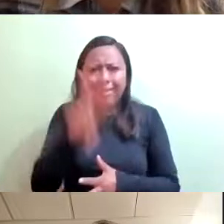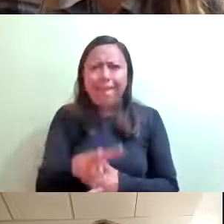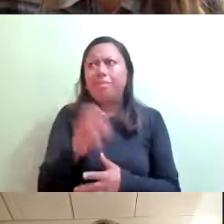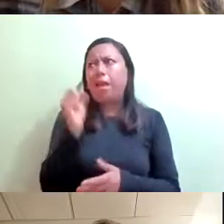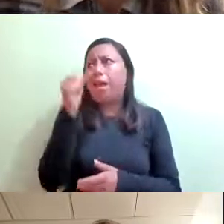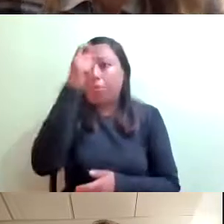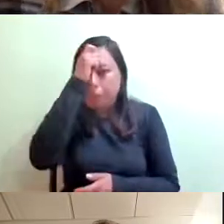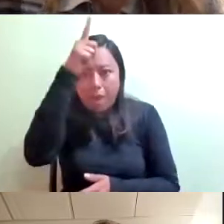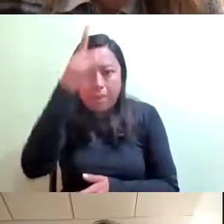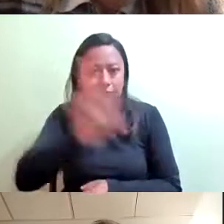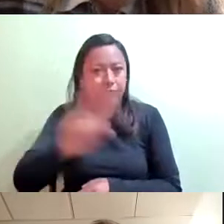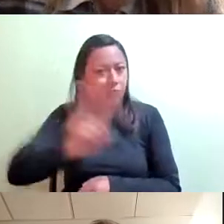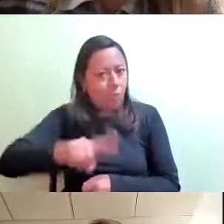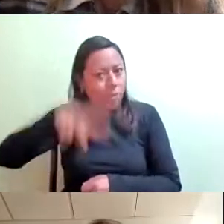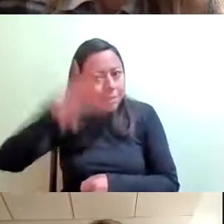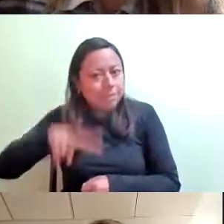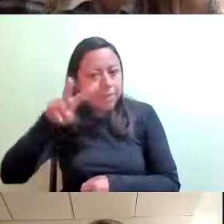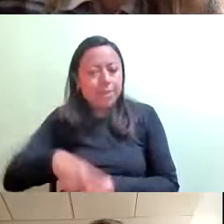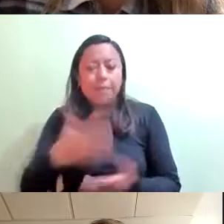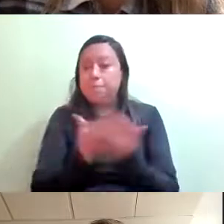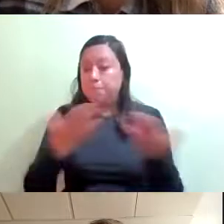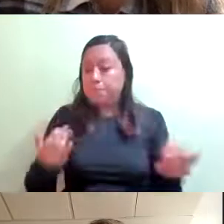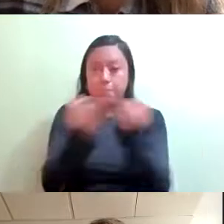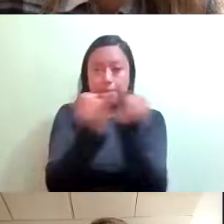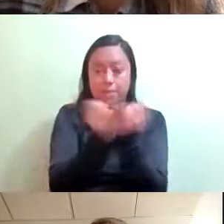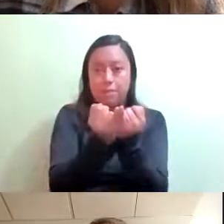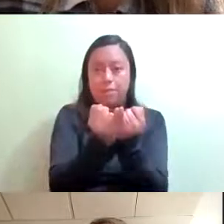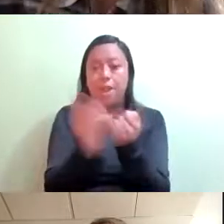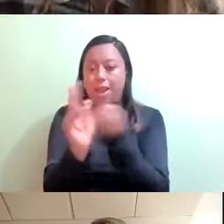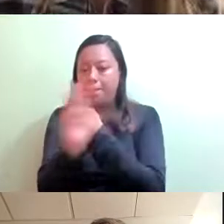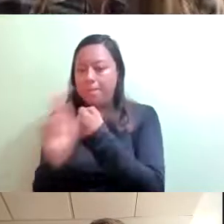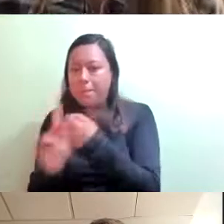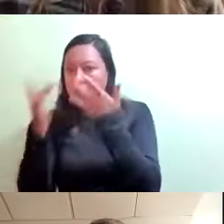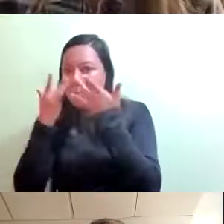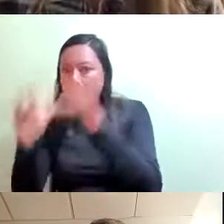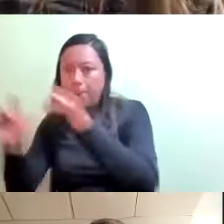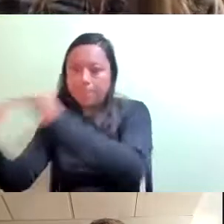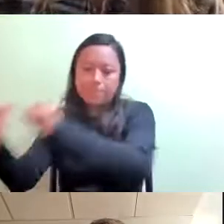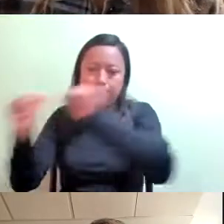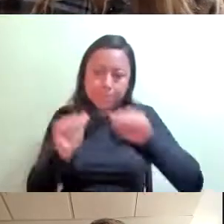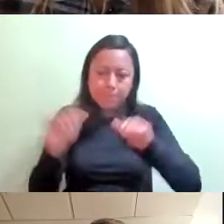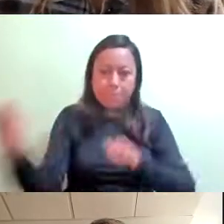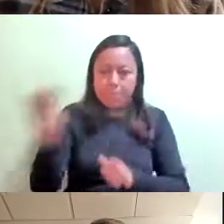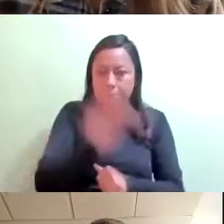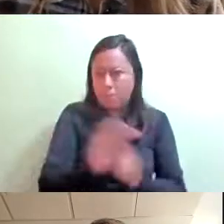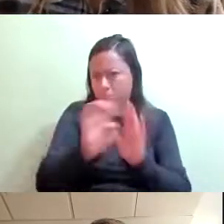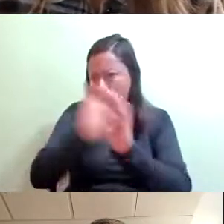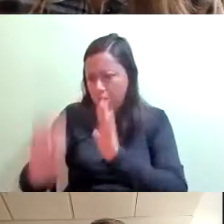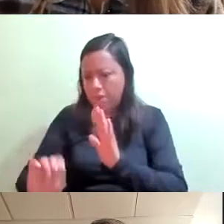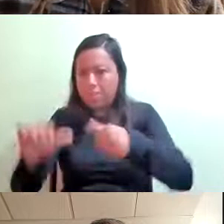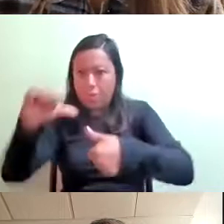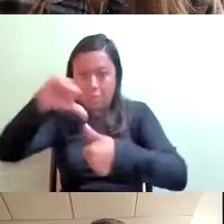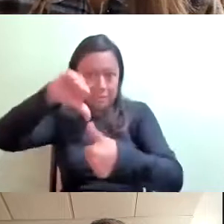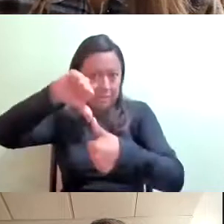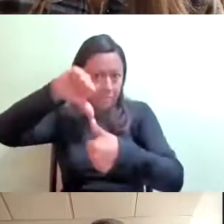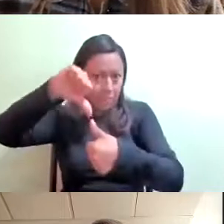actualidad, y la migración de Centroamérica viene, queramos o no, a